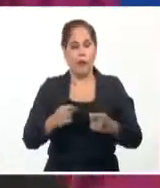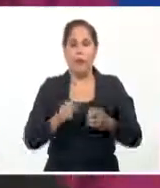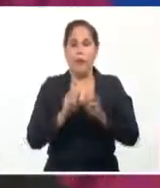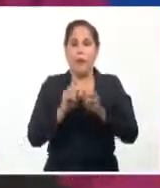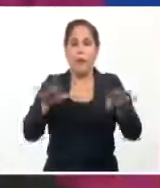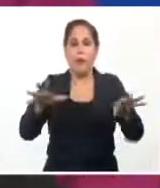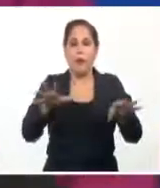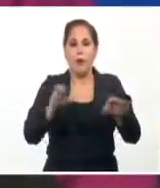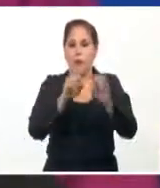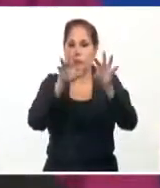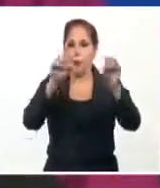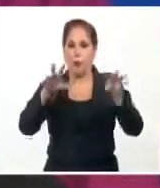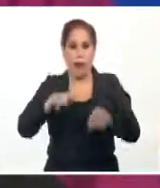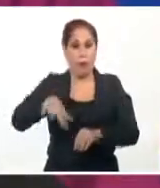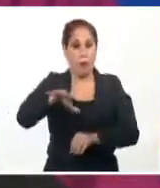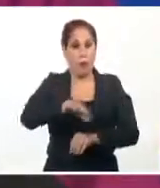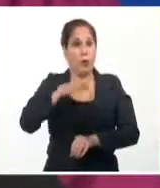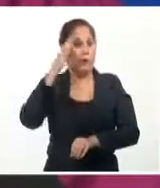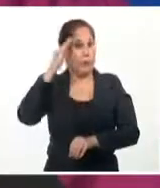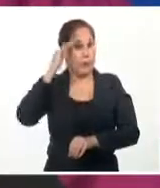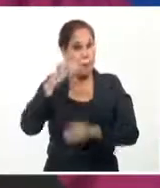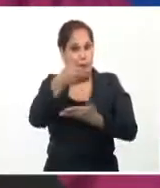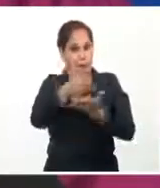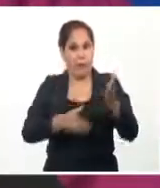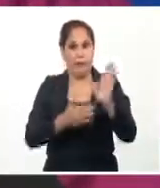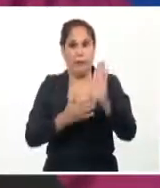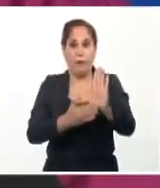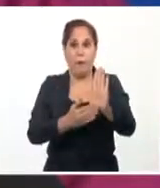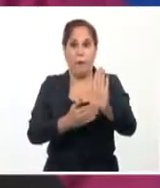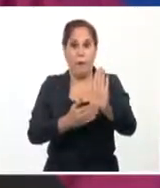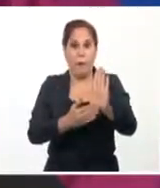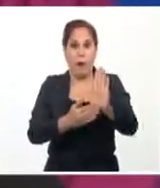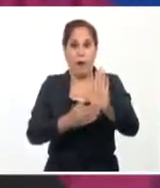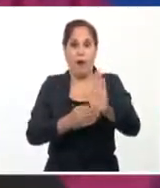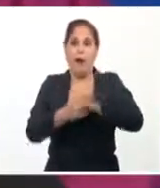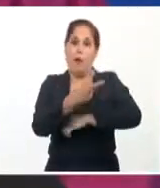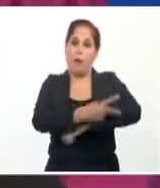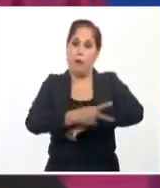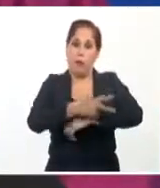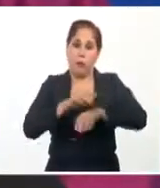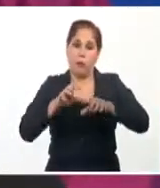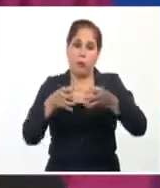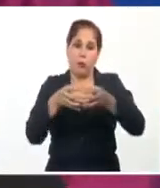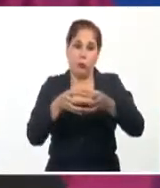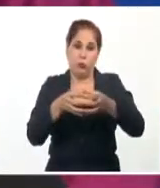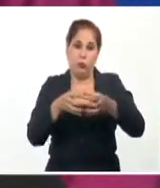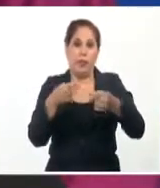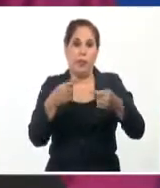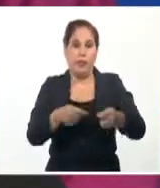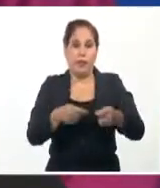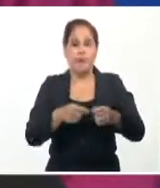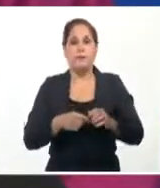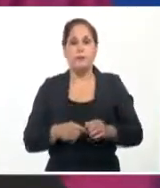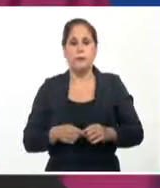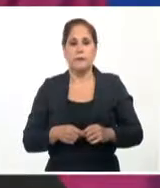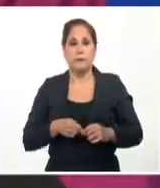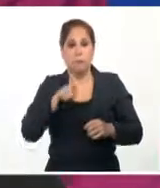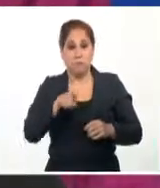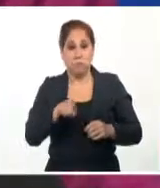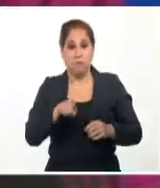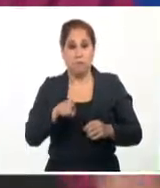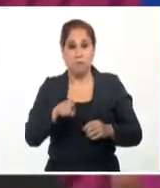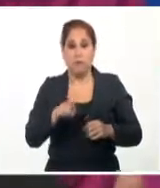público este informe a la comunidad internacional, y para ello se va a